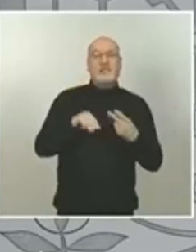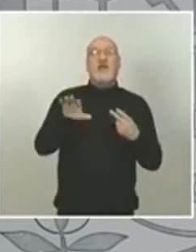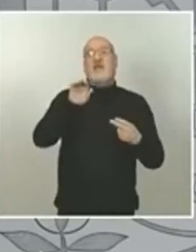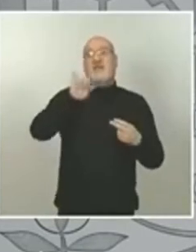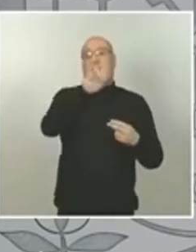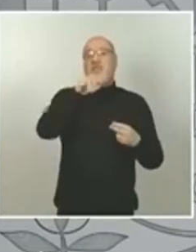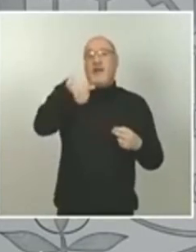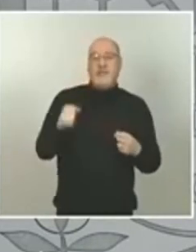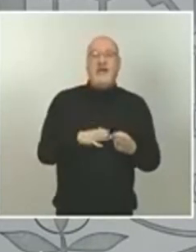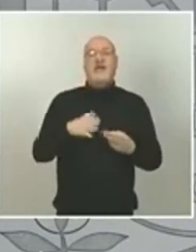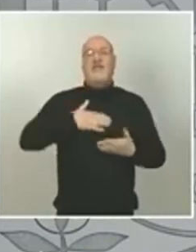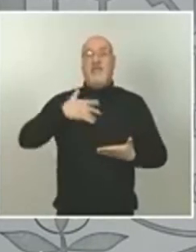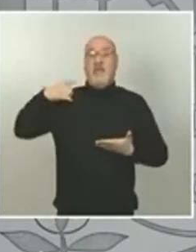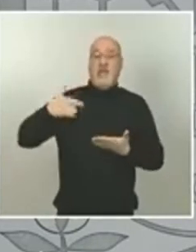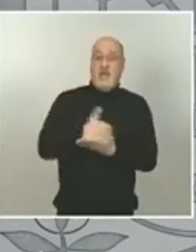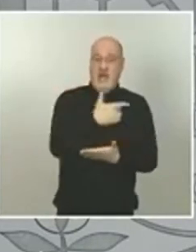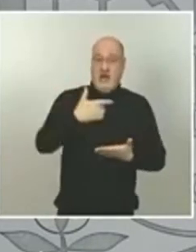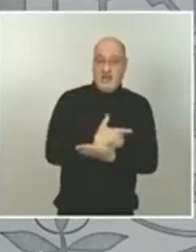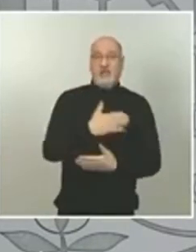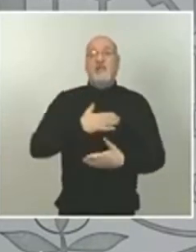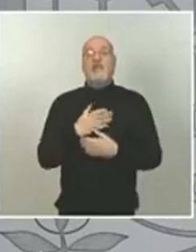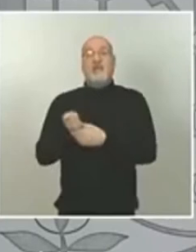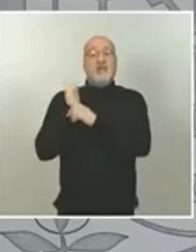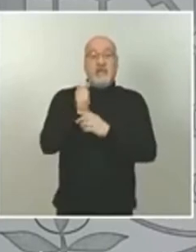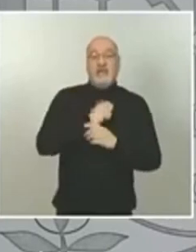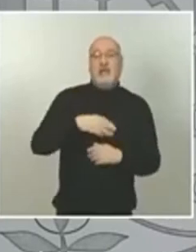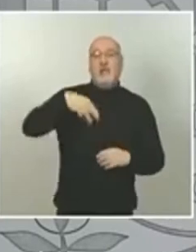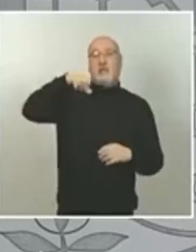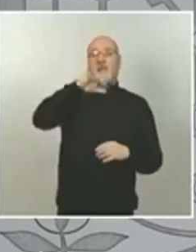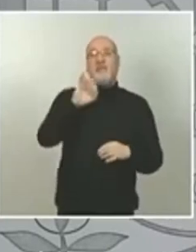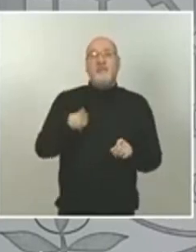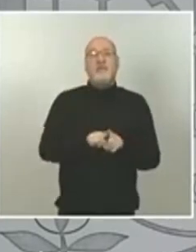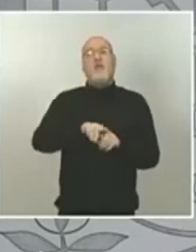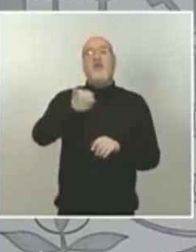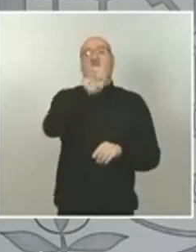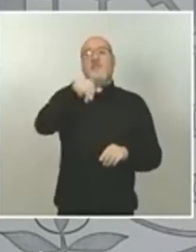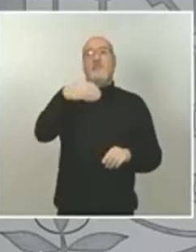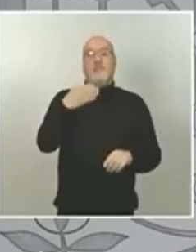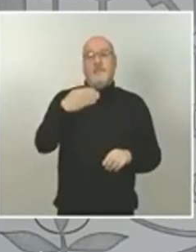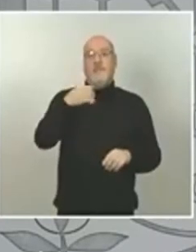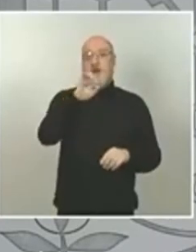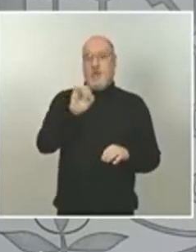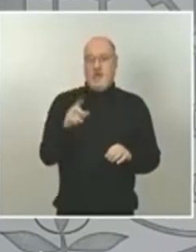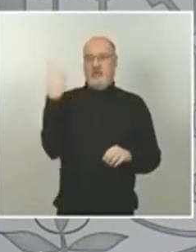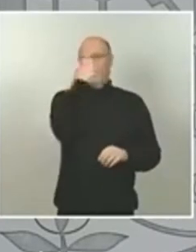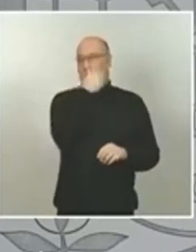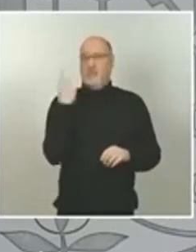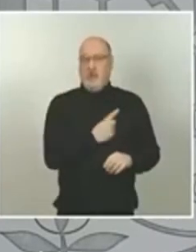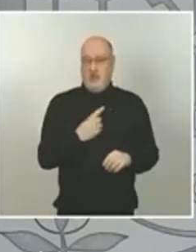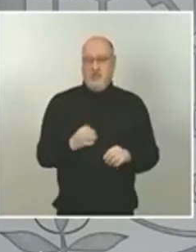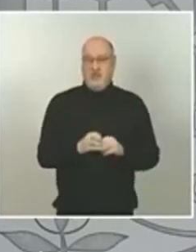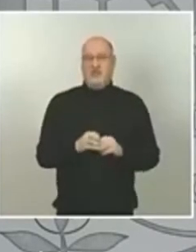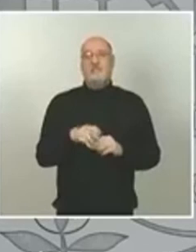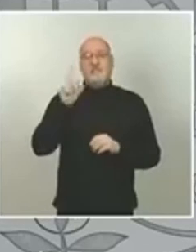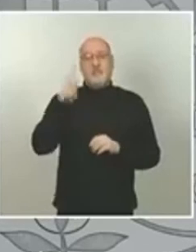Ghana, de Kenia, de Mozambique y de Zimbabue. Y también de